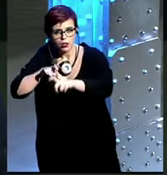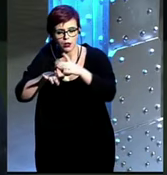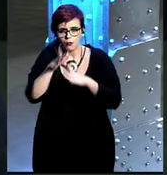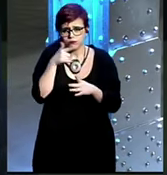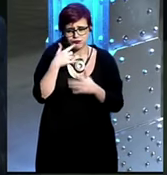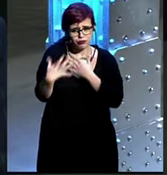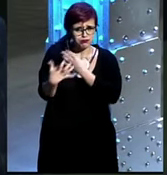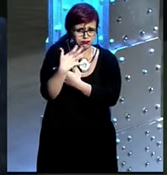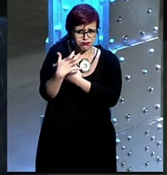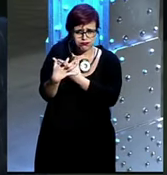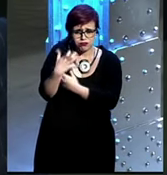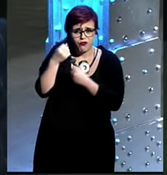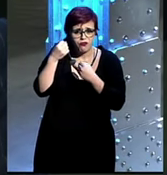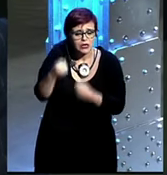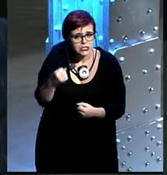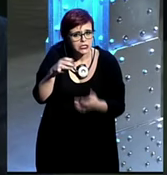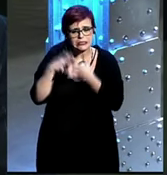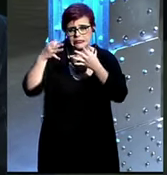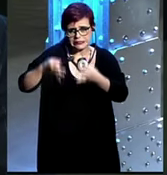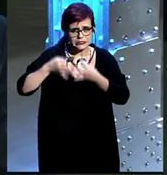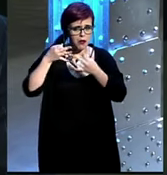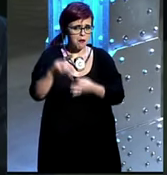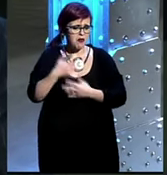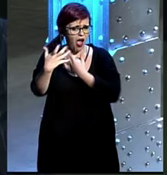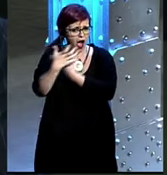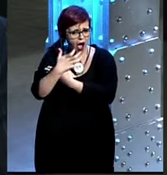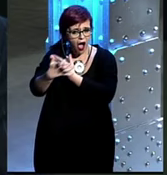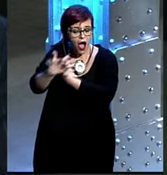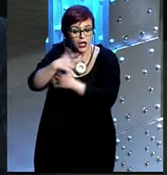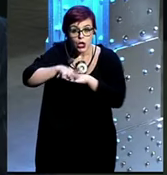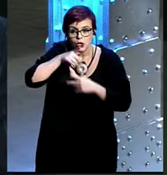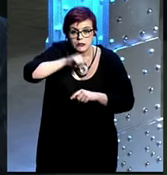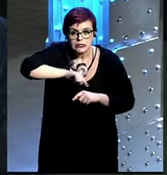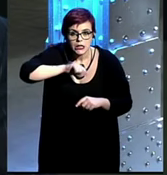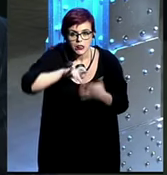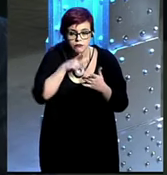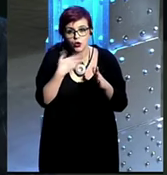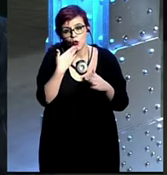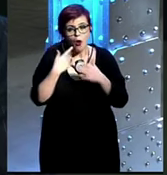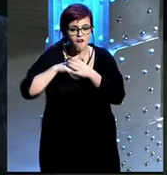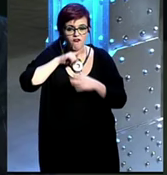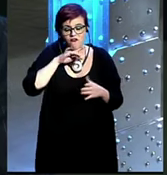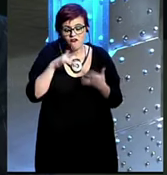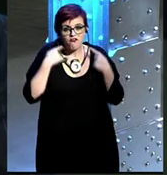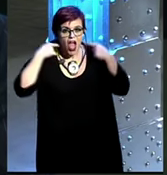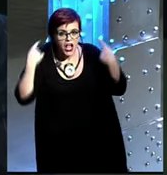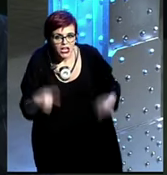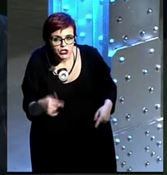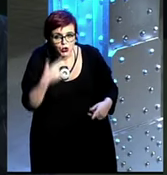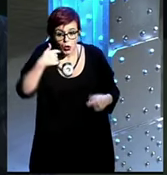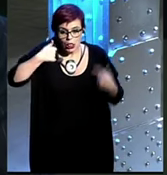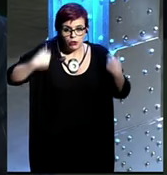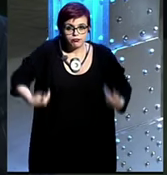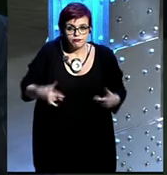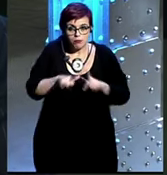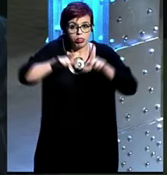hicieron bullying y me molestaban, se metían conmigo. Y yo tenía una sensación de que de alguna manera había fracasado en una parte fundamental y